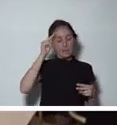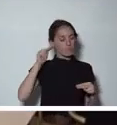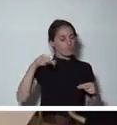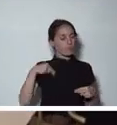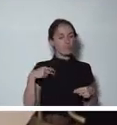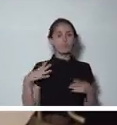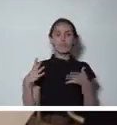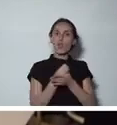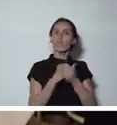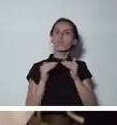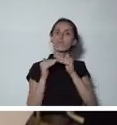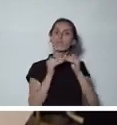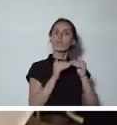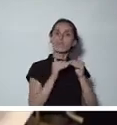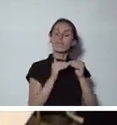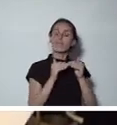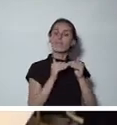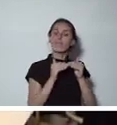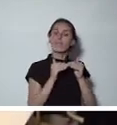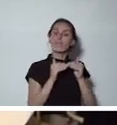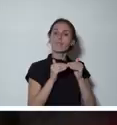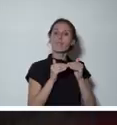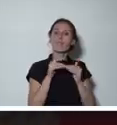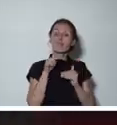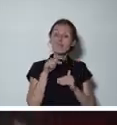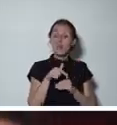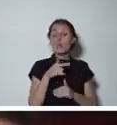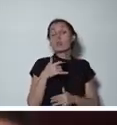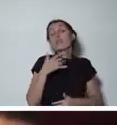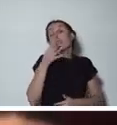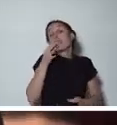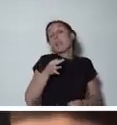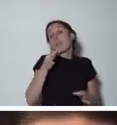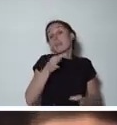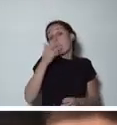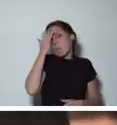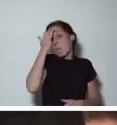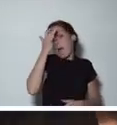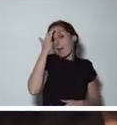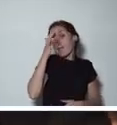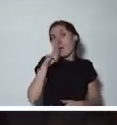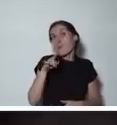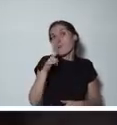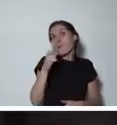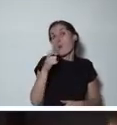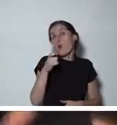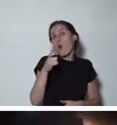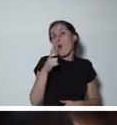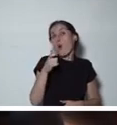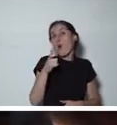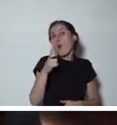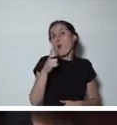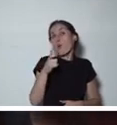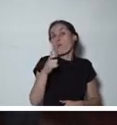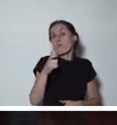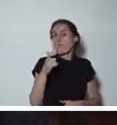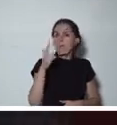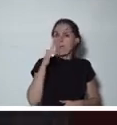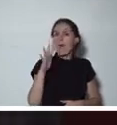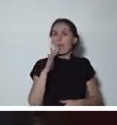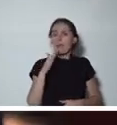soñamos ese tiempo liminar siempre me lo imagino como un umbral no un umbral que incluso da vértigo